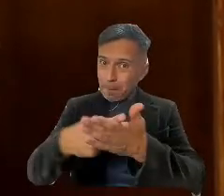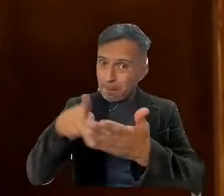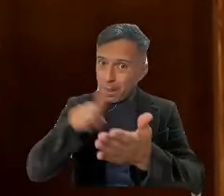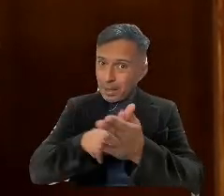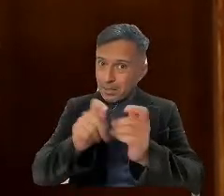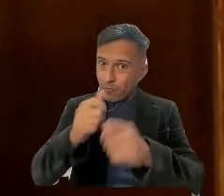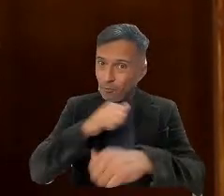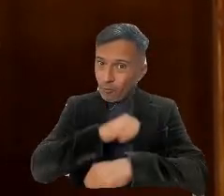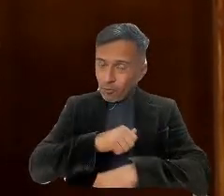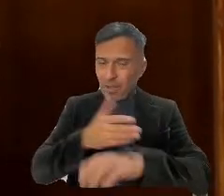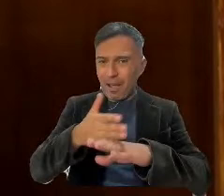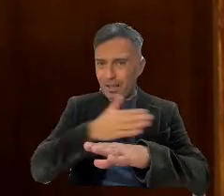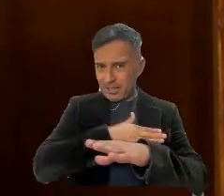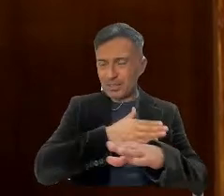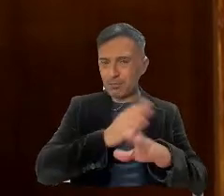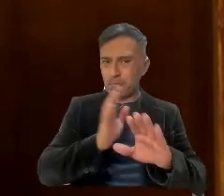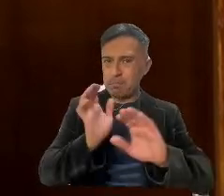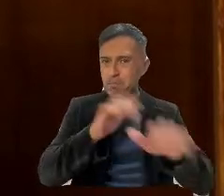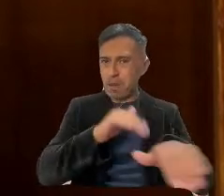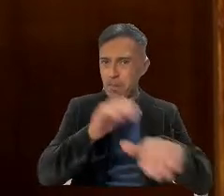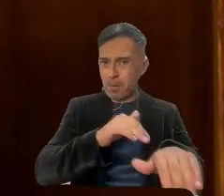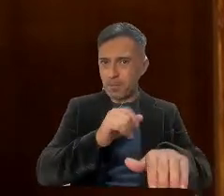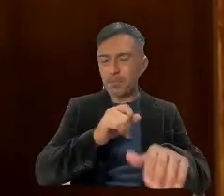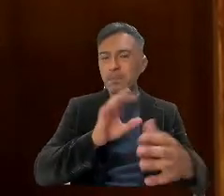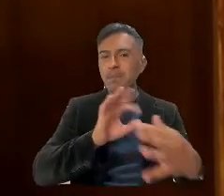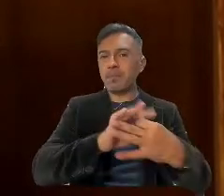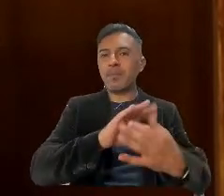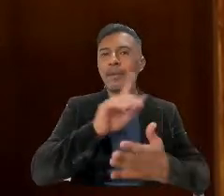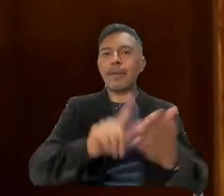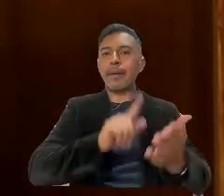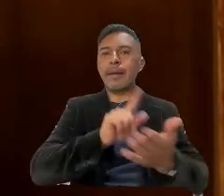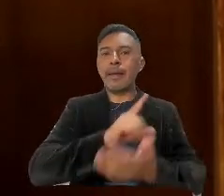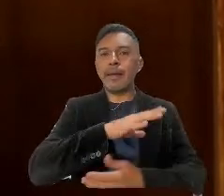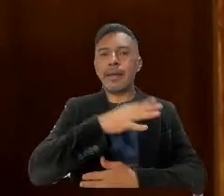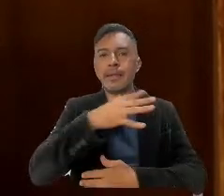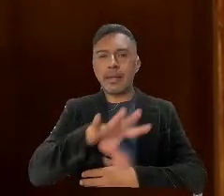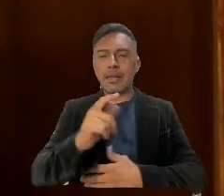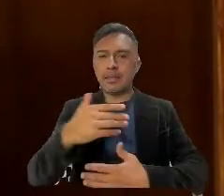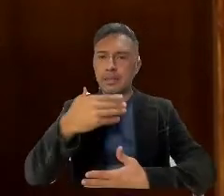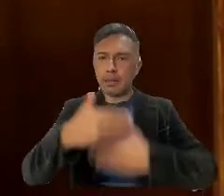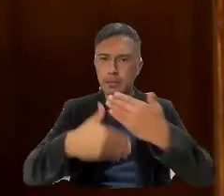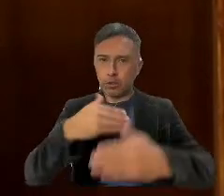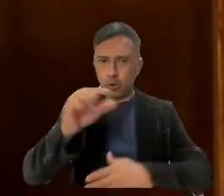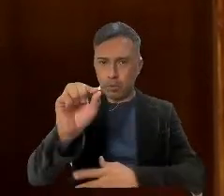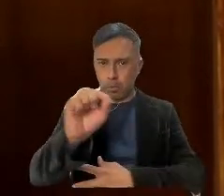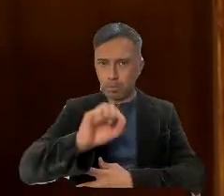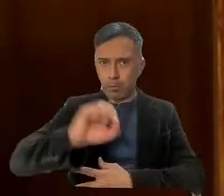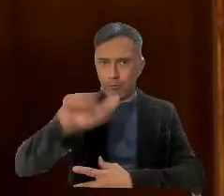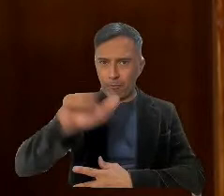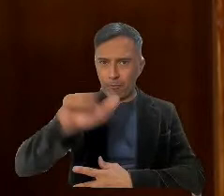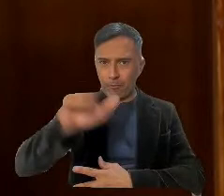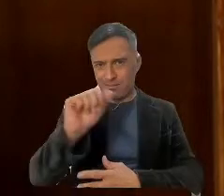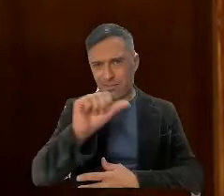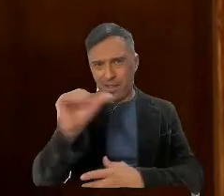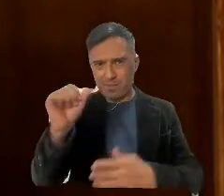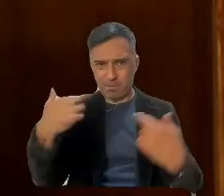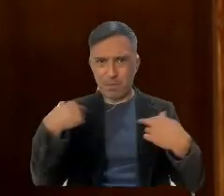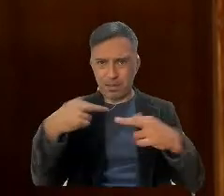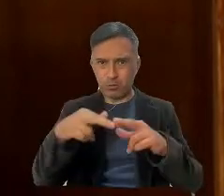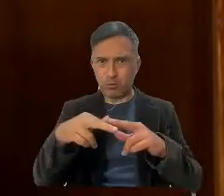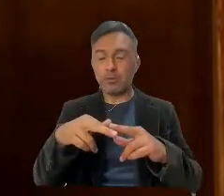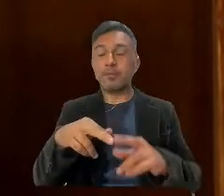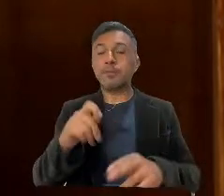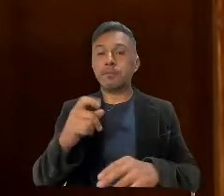procesos de ingreso previstos en la Ley General del Servicio Profesional Docente, que era sujeto a la evaluación del